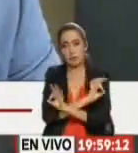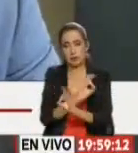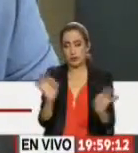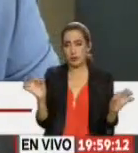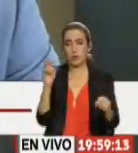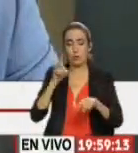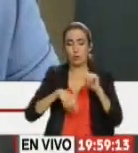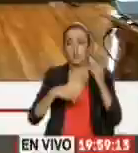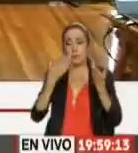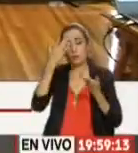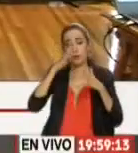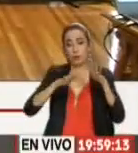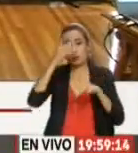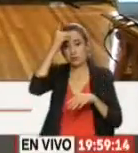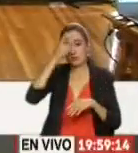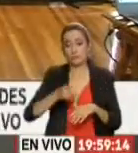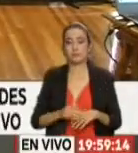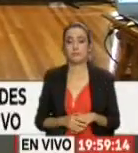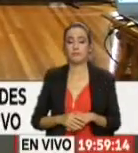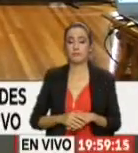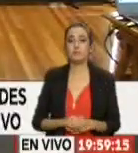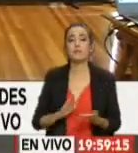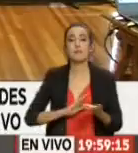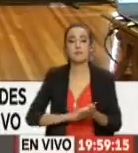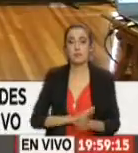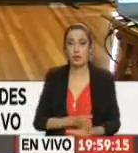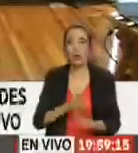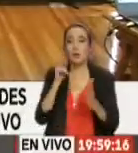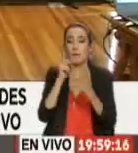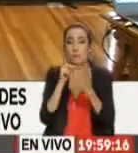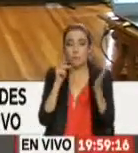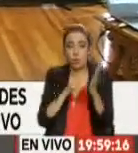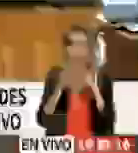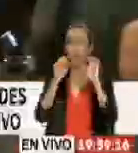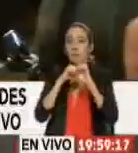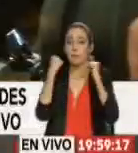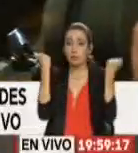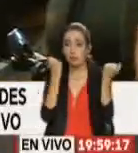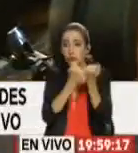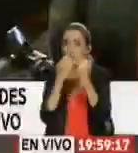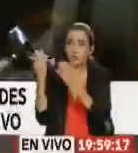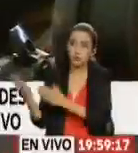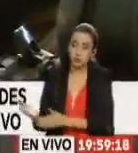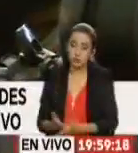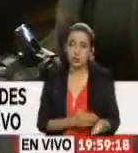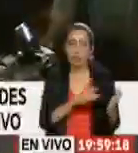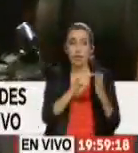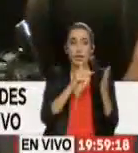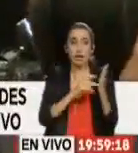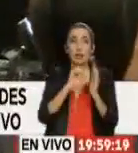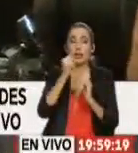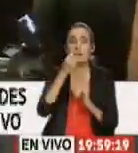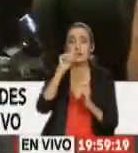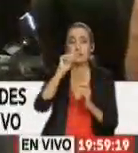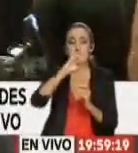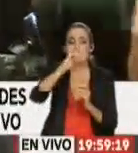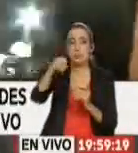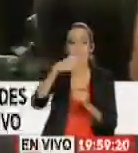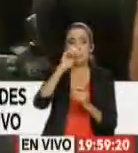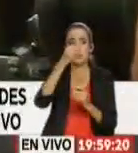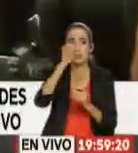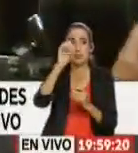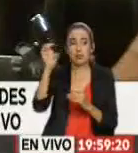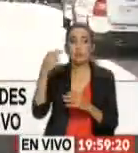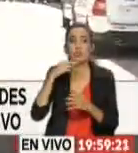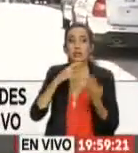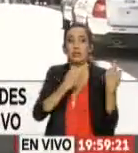tengamos que tomar decisiones. Mientras que en los programas sociales que el municipio maneja a través del Patronato San José, Yunda ya habría designado a la